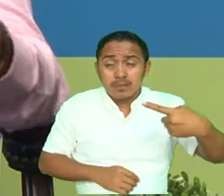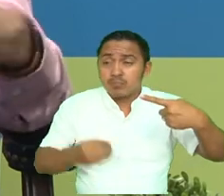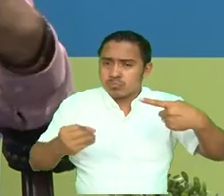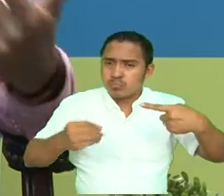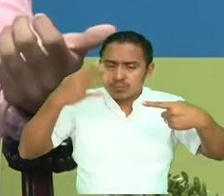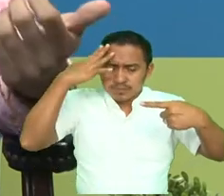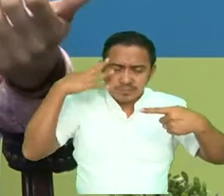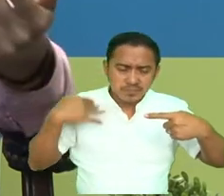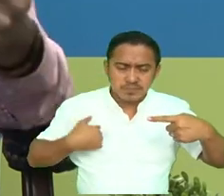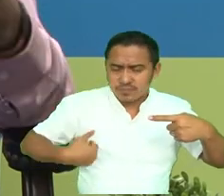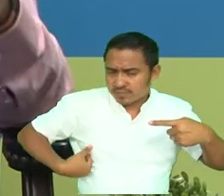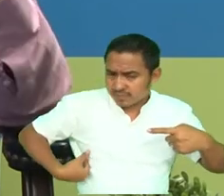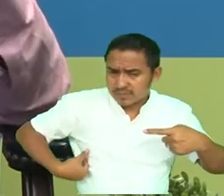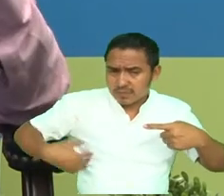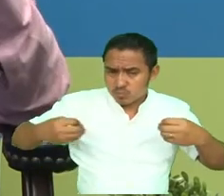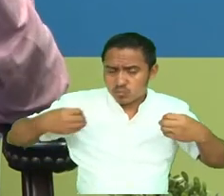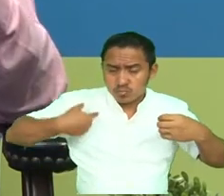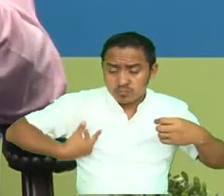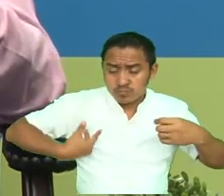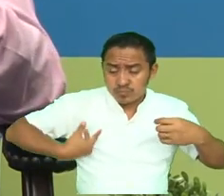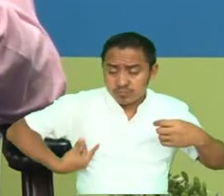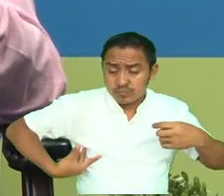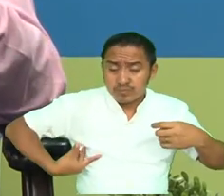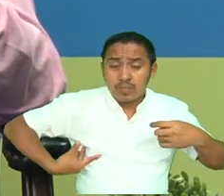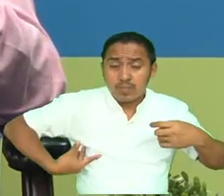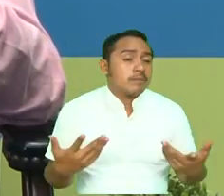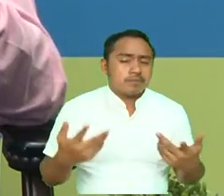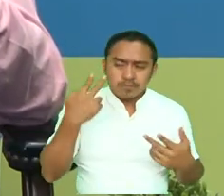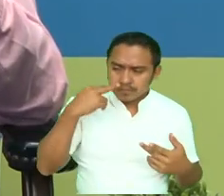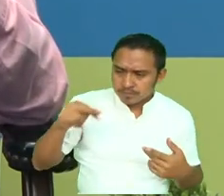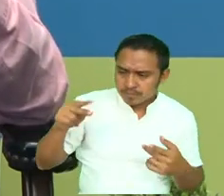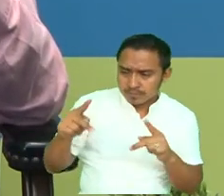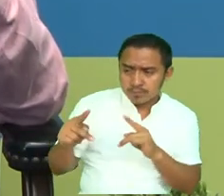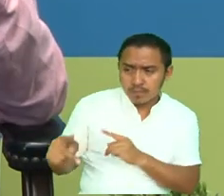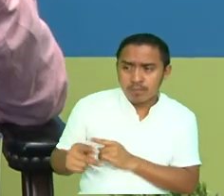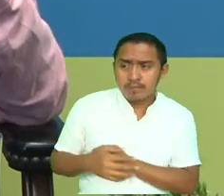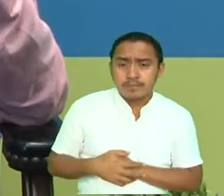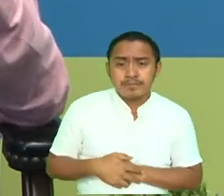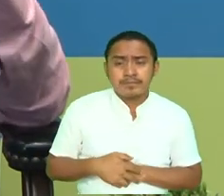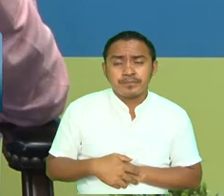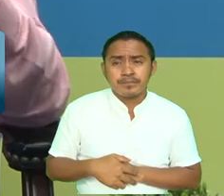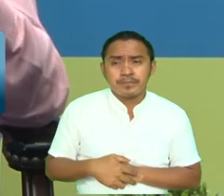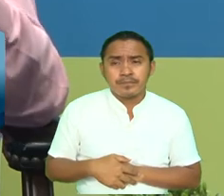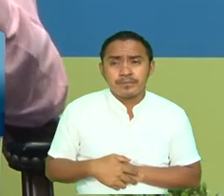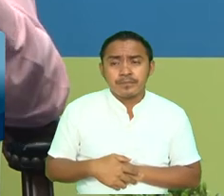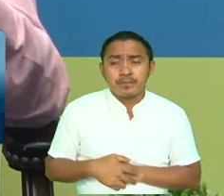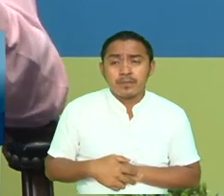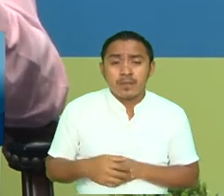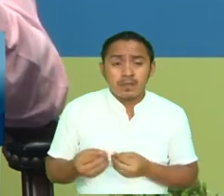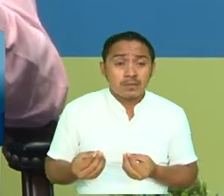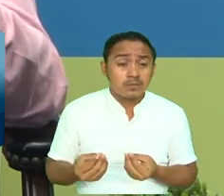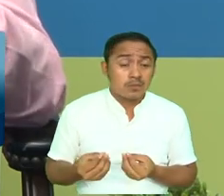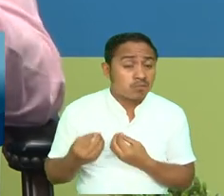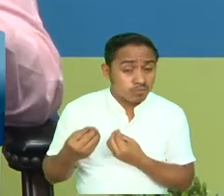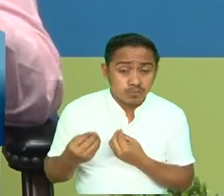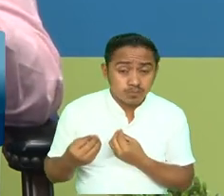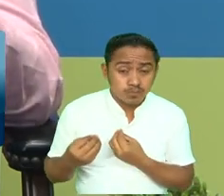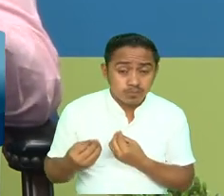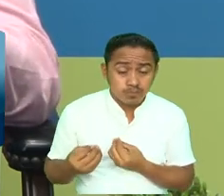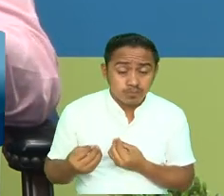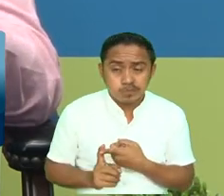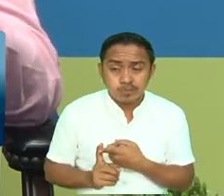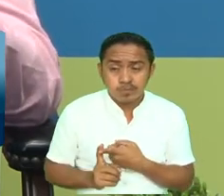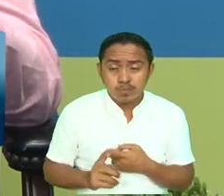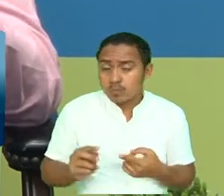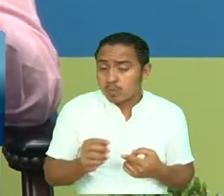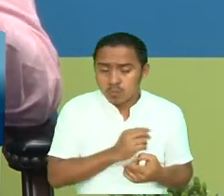ninguna causa aparente, vemos aquellos pacientes que es una sudoración excesiva focal. Tenemos de que no